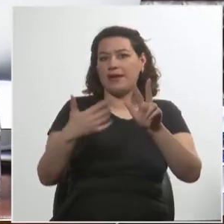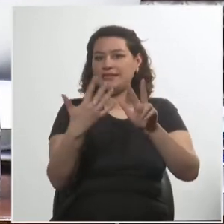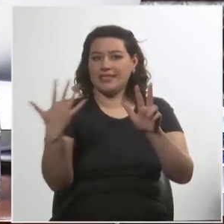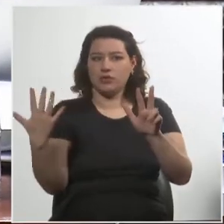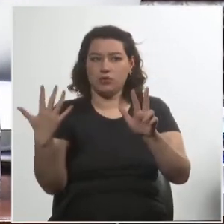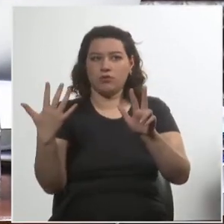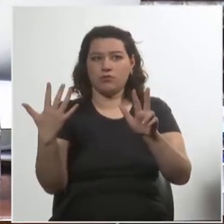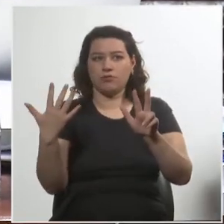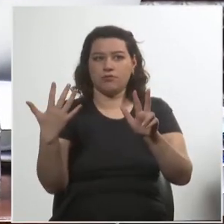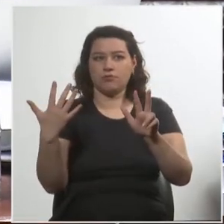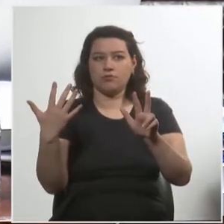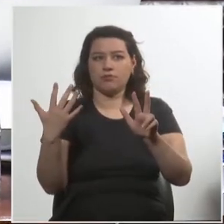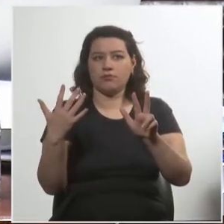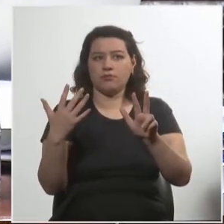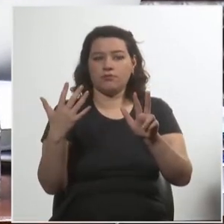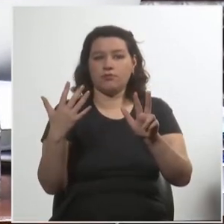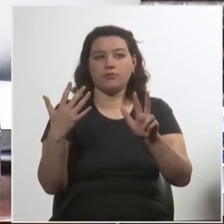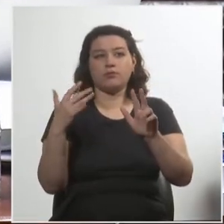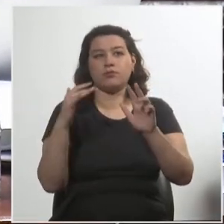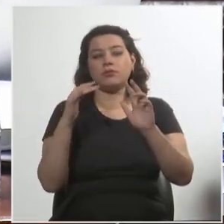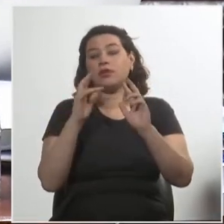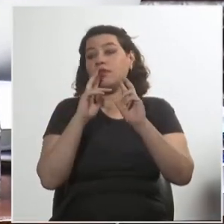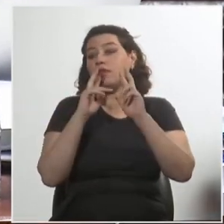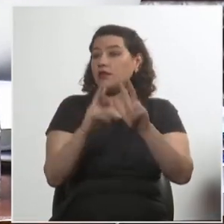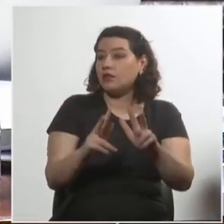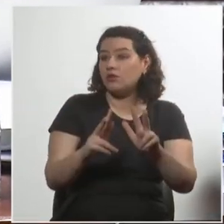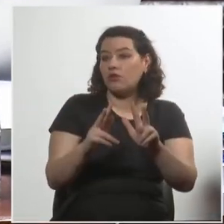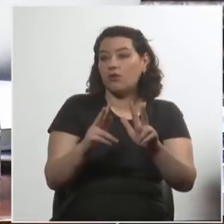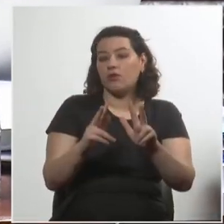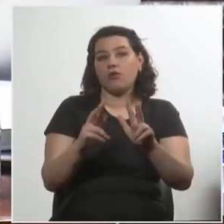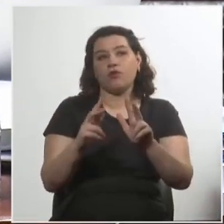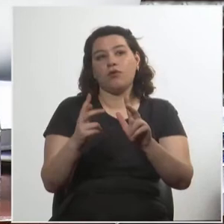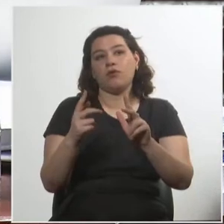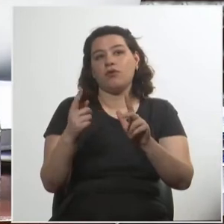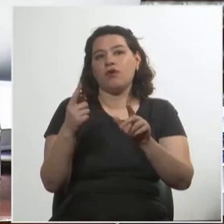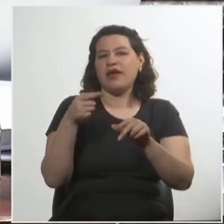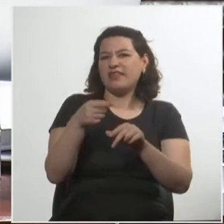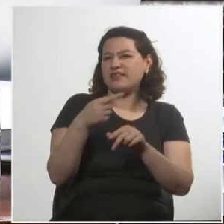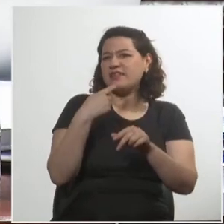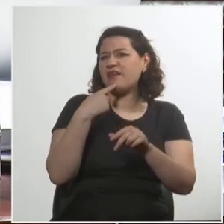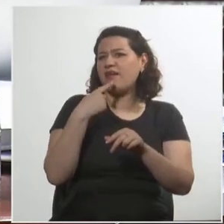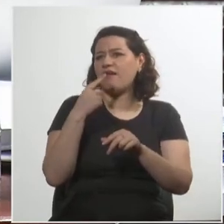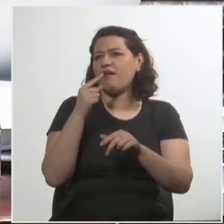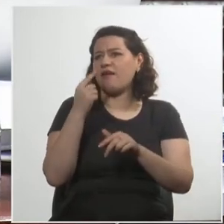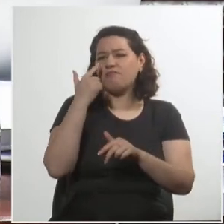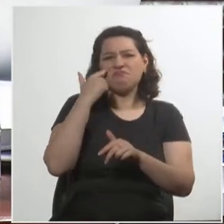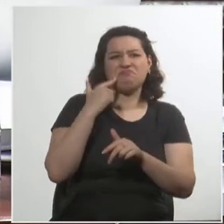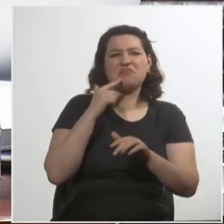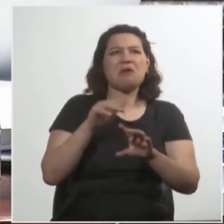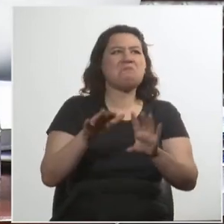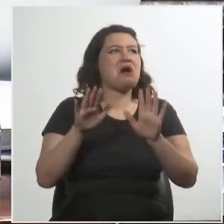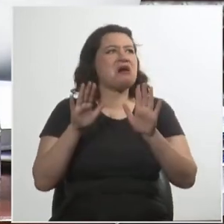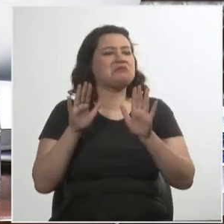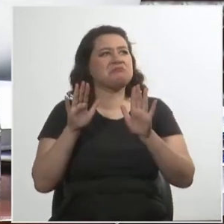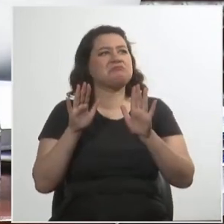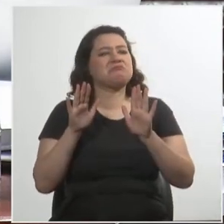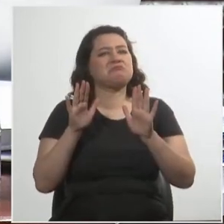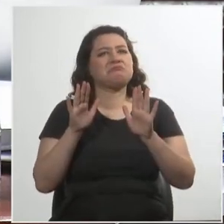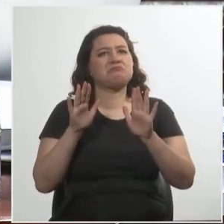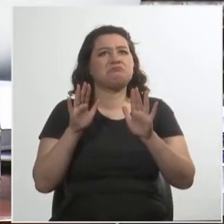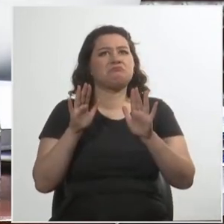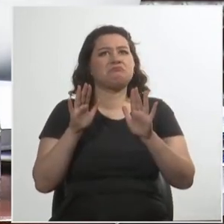cinco como se pusieron objeciones respecto a que esta tasación quizás podía